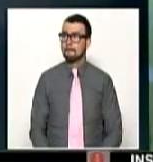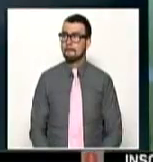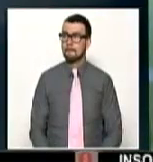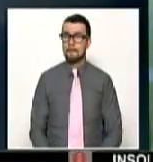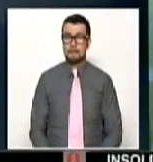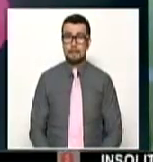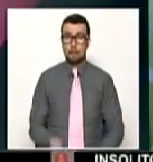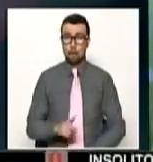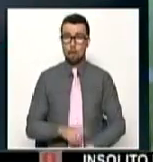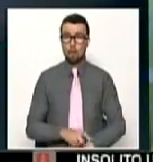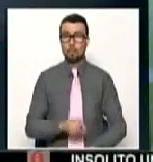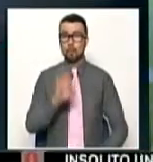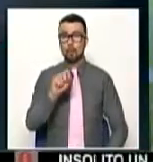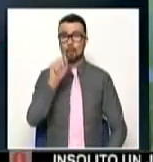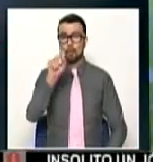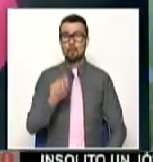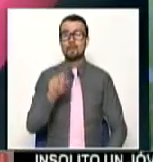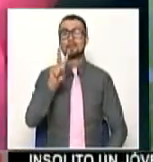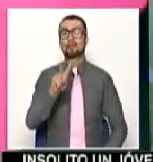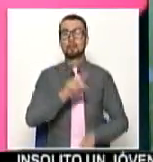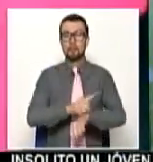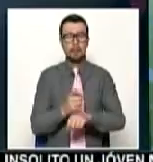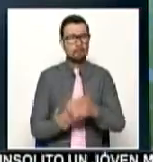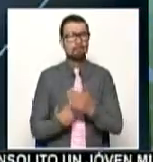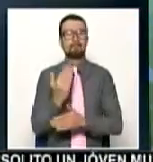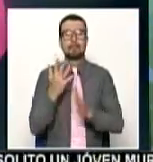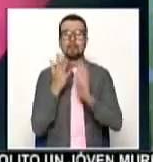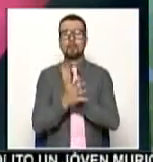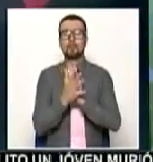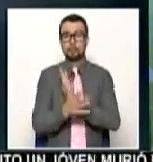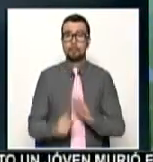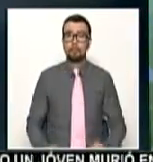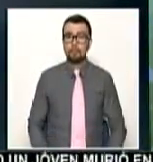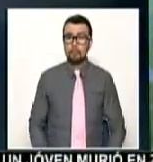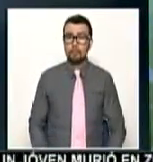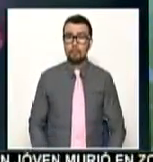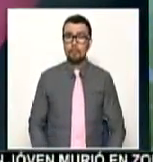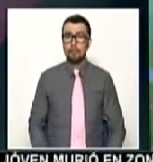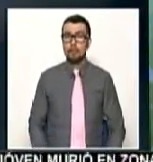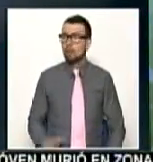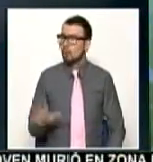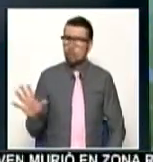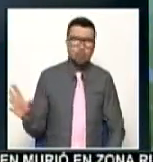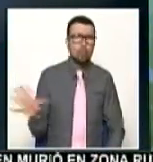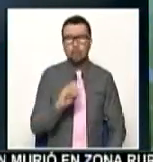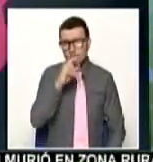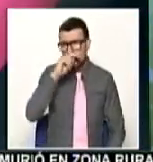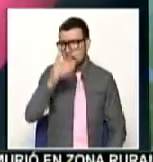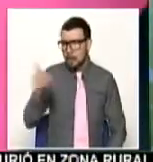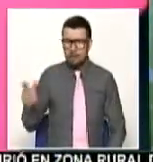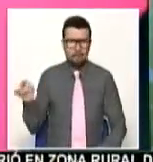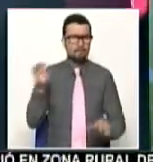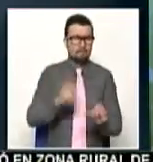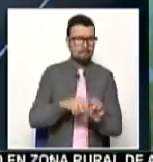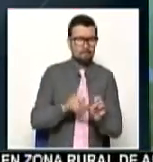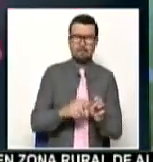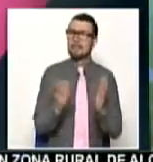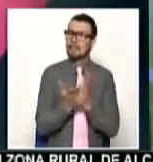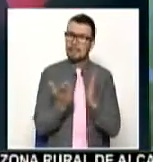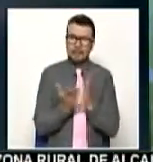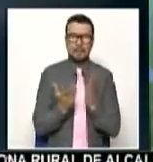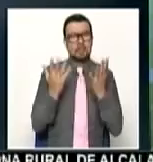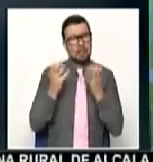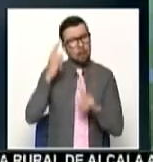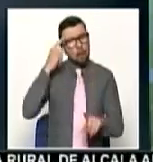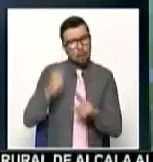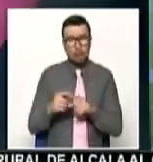A las 8 de la noche, 2 minutos, comenzamos con toda la información. Que ningún niño o joven se quede por fuera del aula escolar. Este es el objetivo del Ministerio